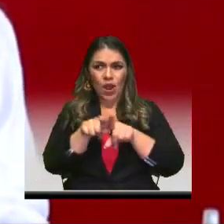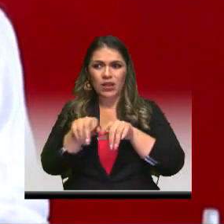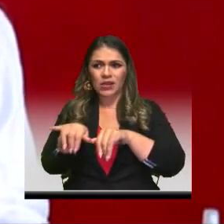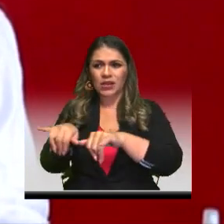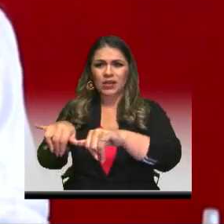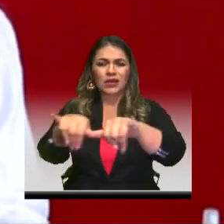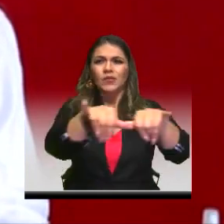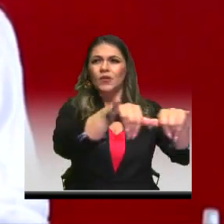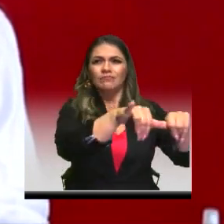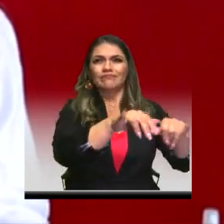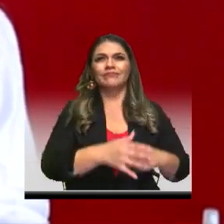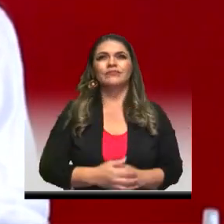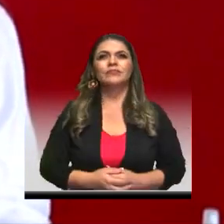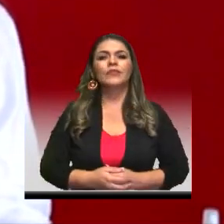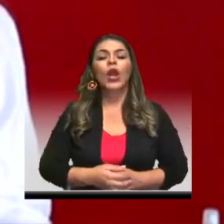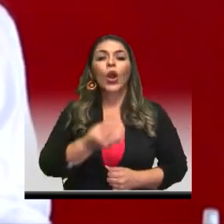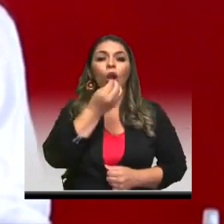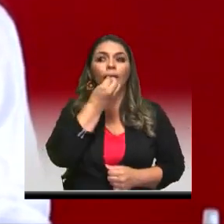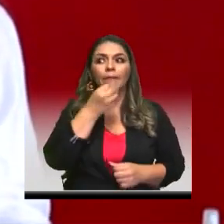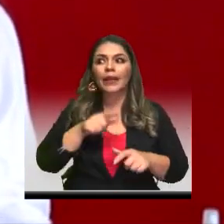quiero salir a comer a algún lado,